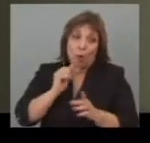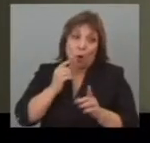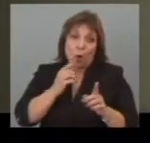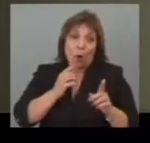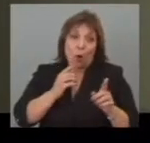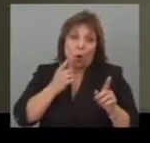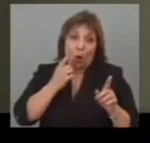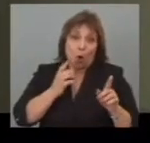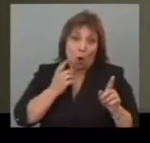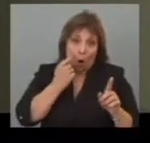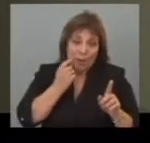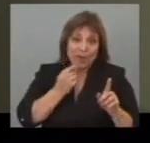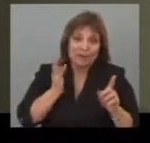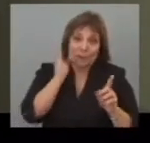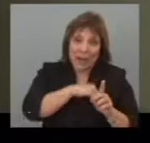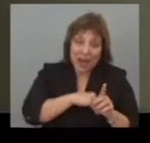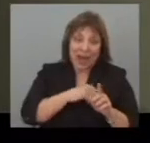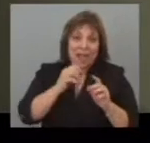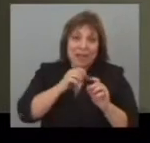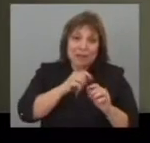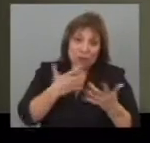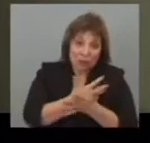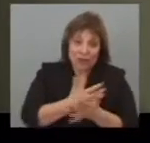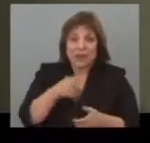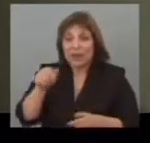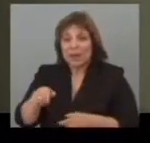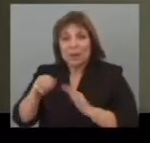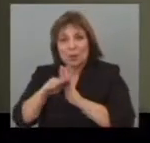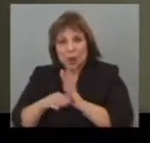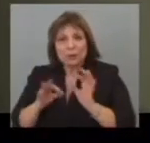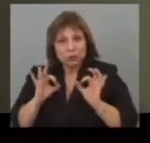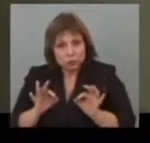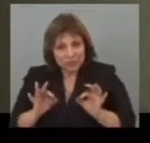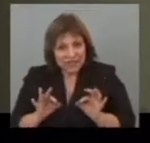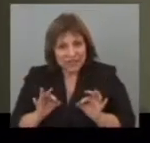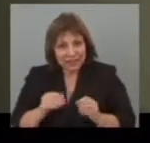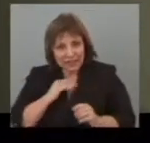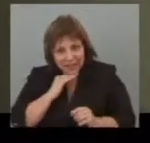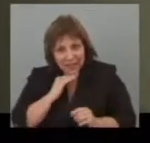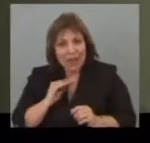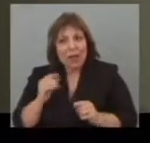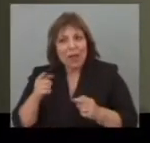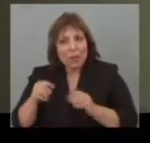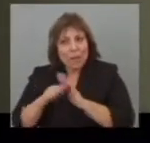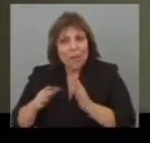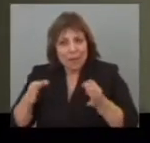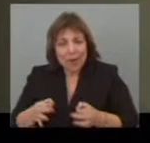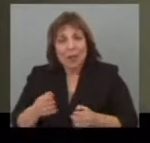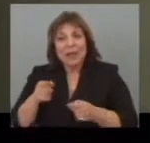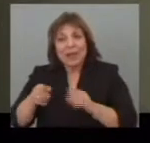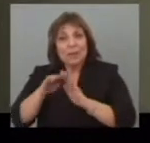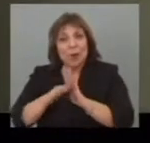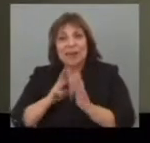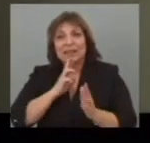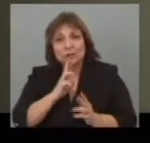tú considerás que esos programas son suficientes para esta realidad que existe en Uruguay, y por otro lado, si los resultados de esos